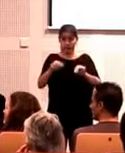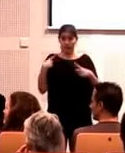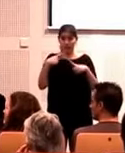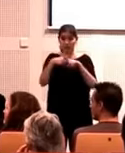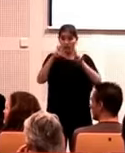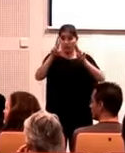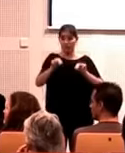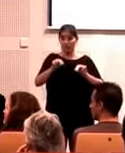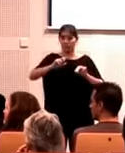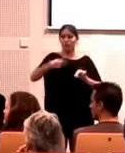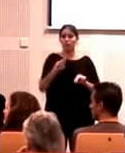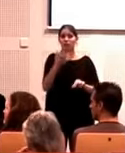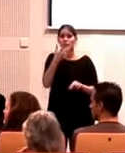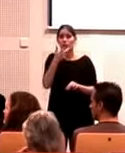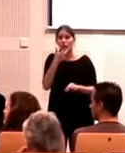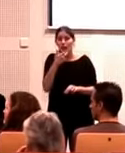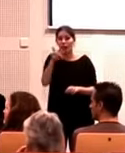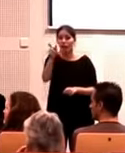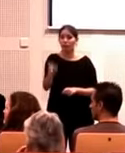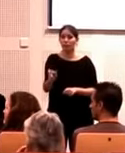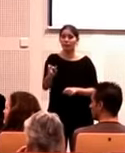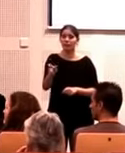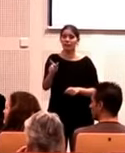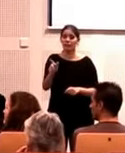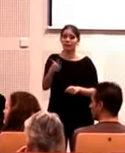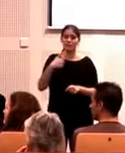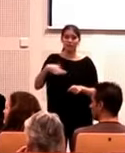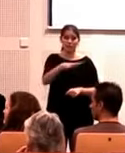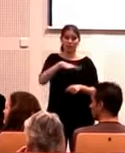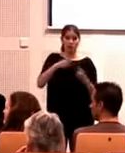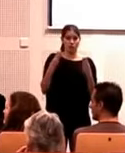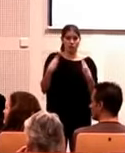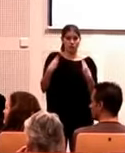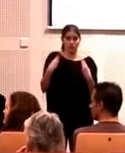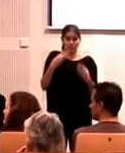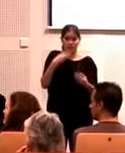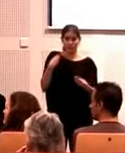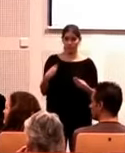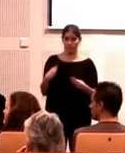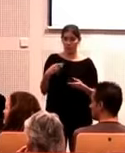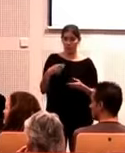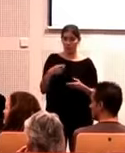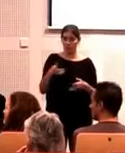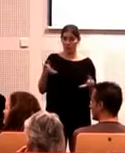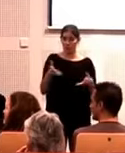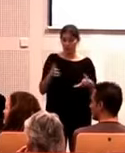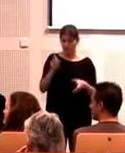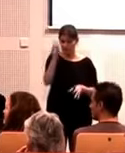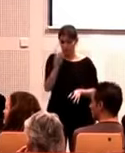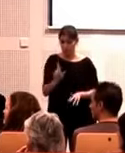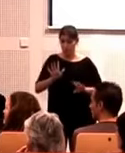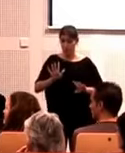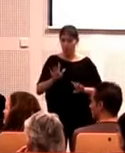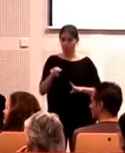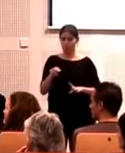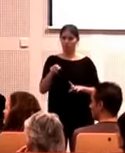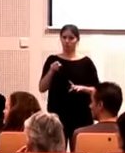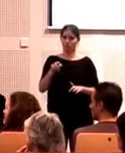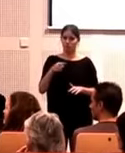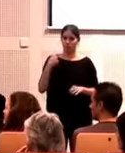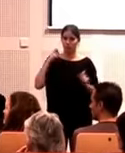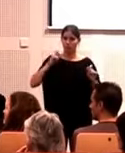conocí a una persona de mi barrio con la que no había ninguna urgencia genital, en este caso, y ahí fue uno de los